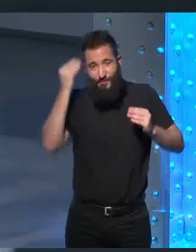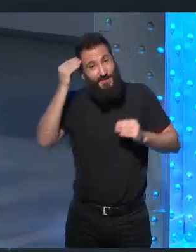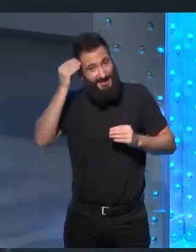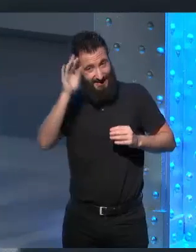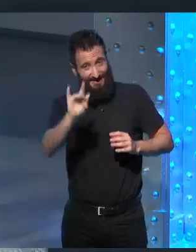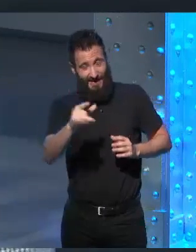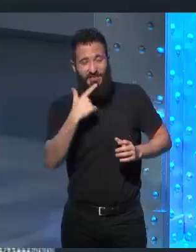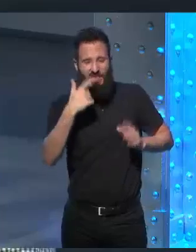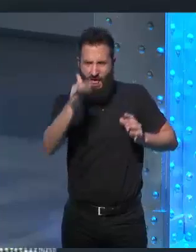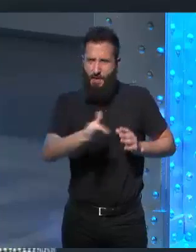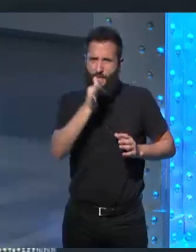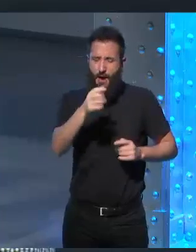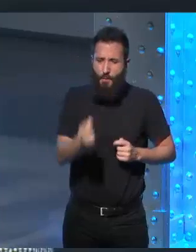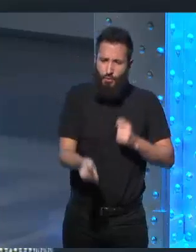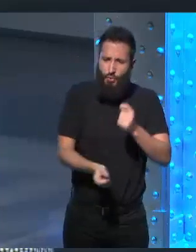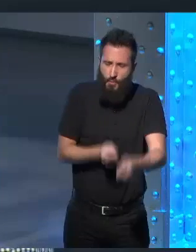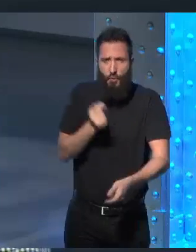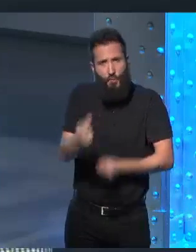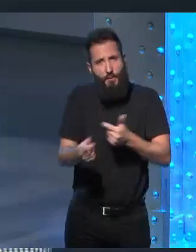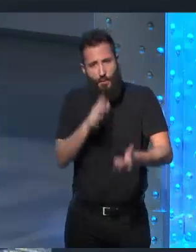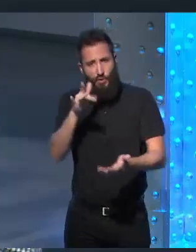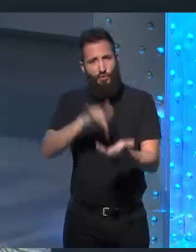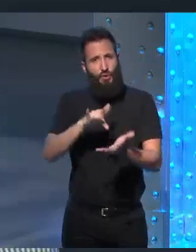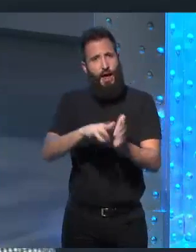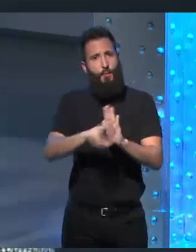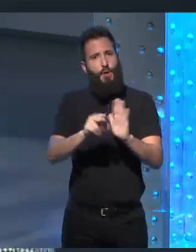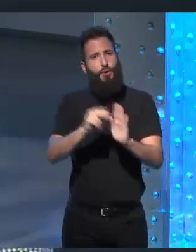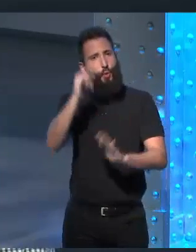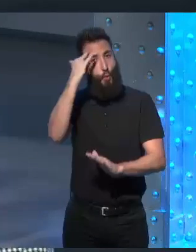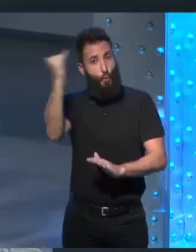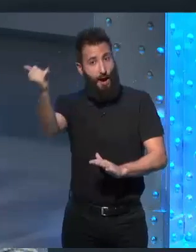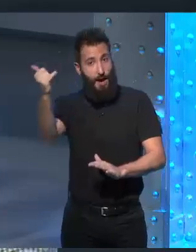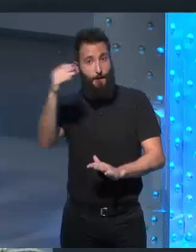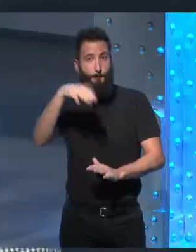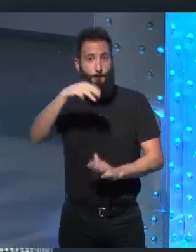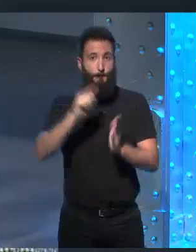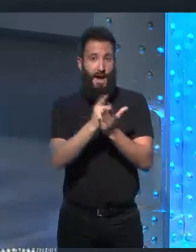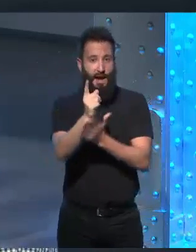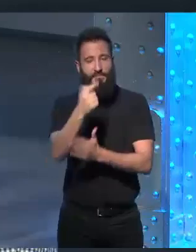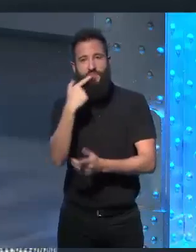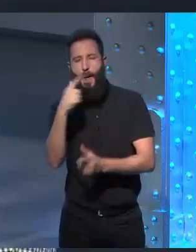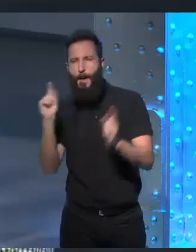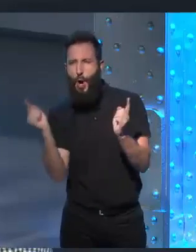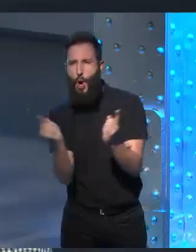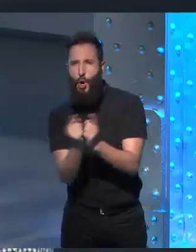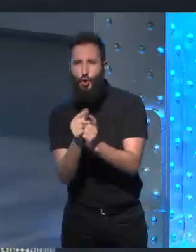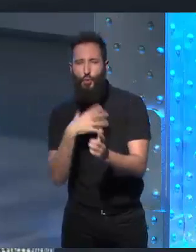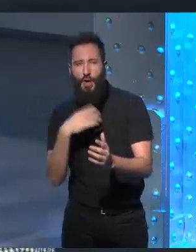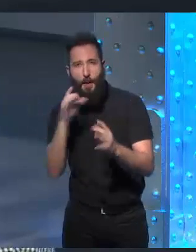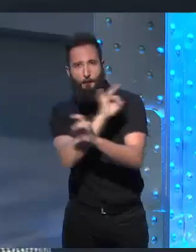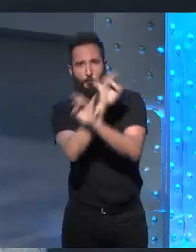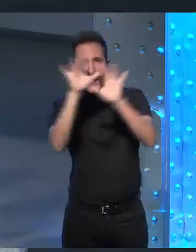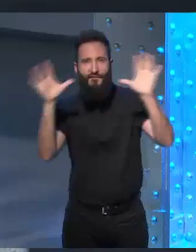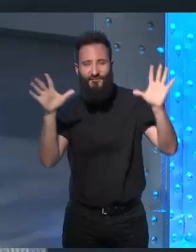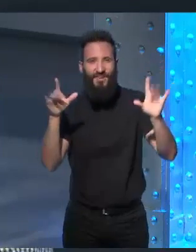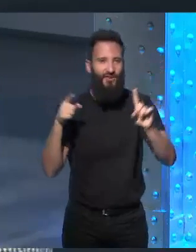Y poco a poco, ya lo hemos visto hoy también con Whitemaps, que hay pequeños momentos, destellos de luz que permiten